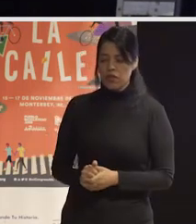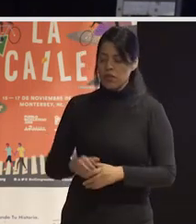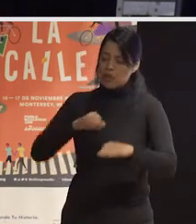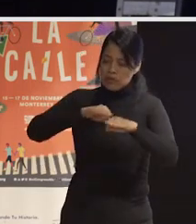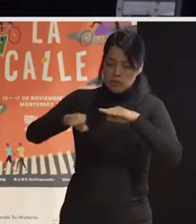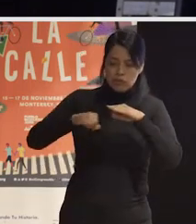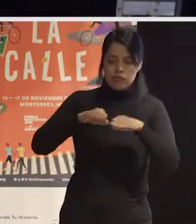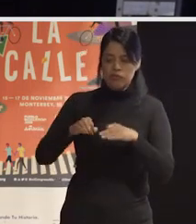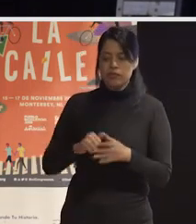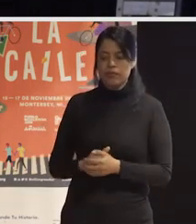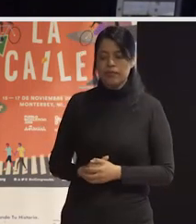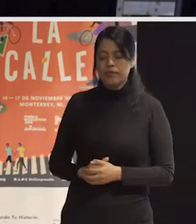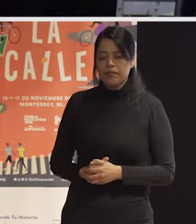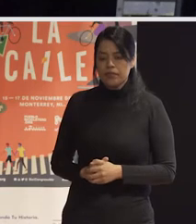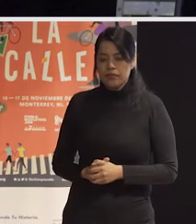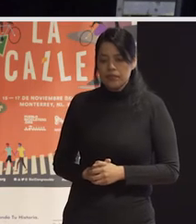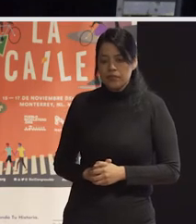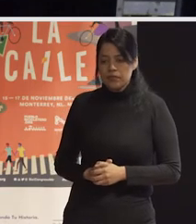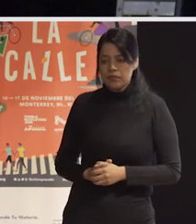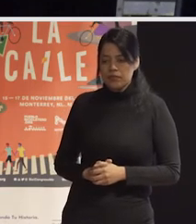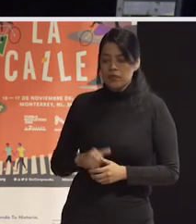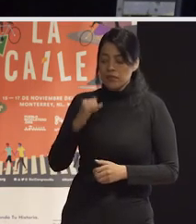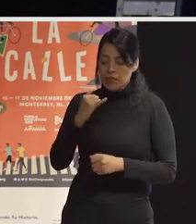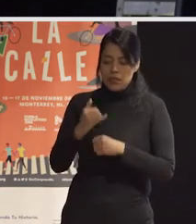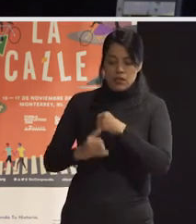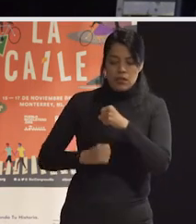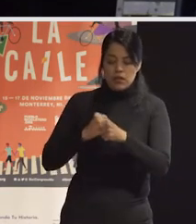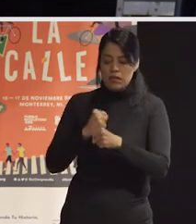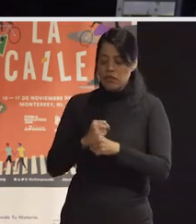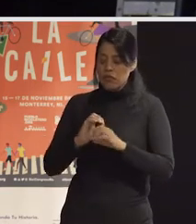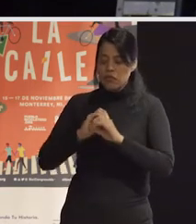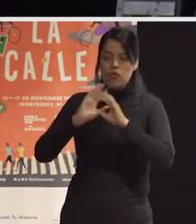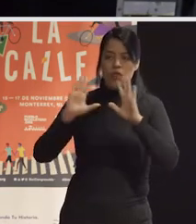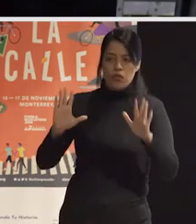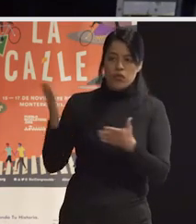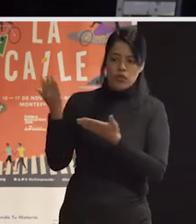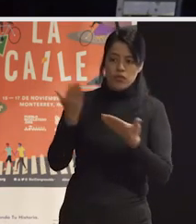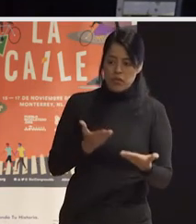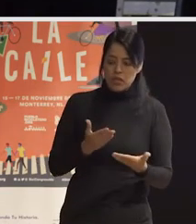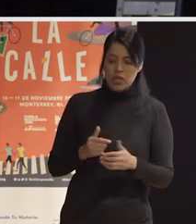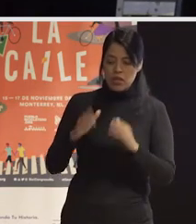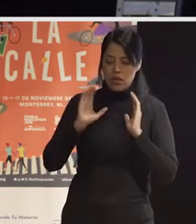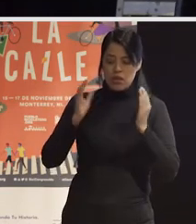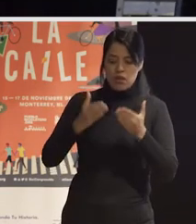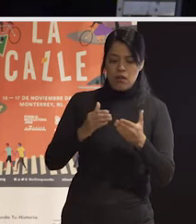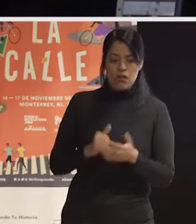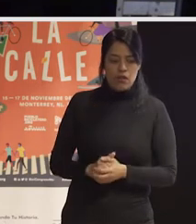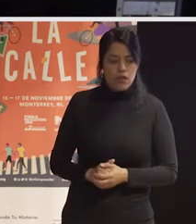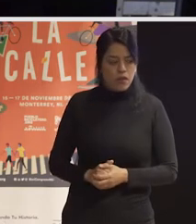trabajas igual me mochila y este año fue también maravilloso llegar con ellos ahorita